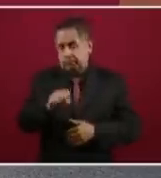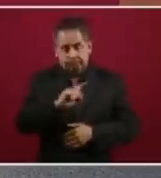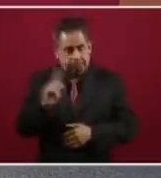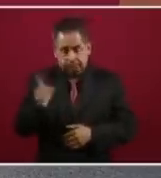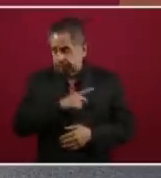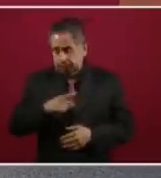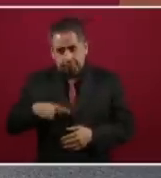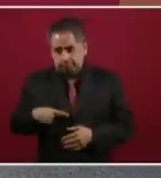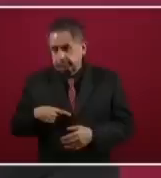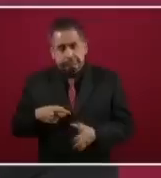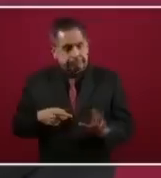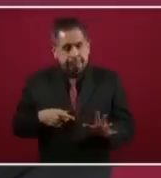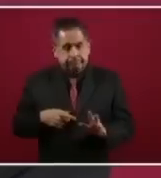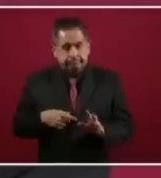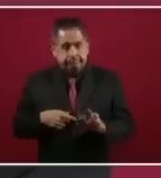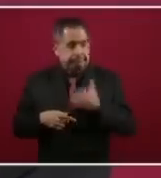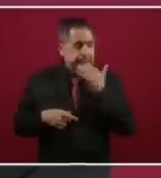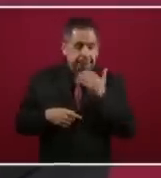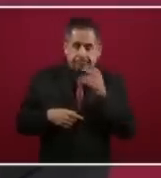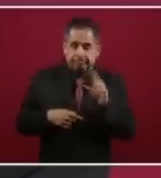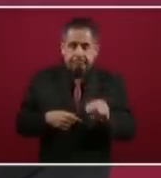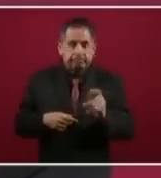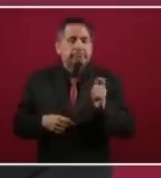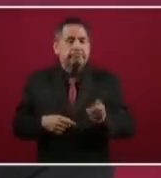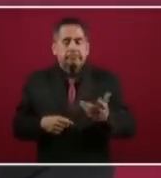No es de izquierda